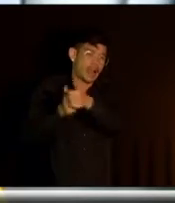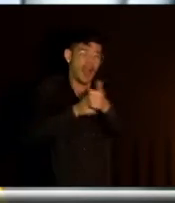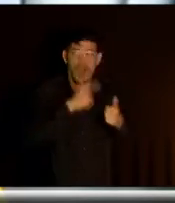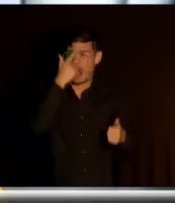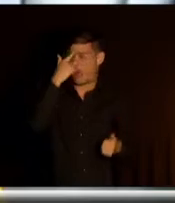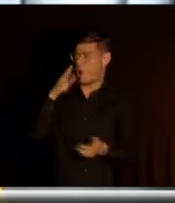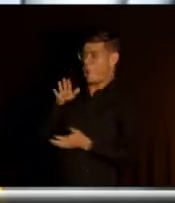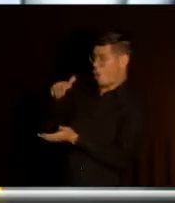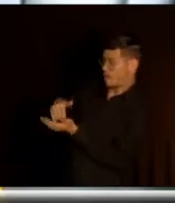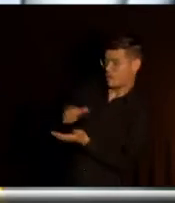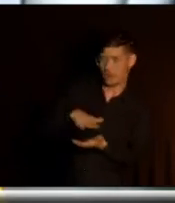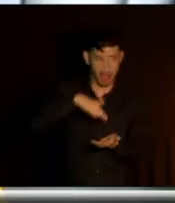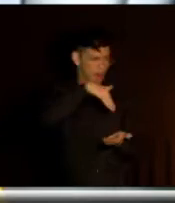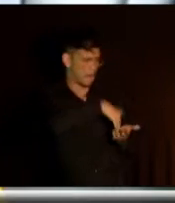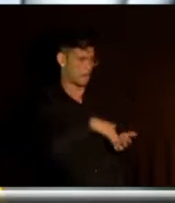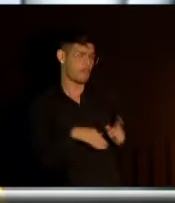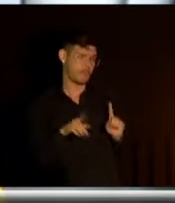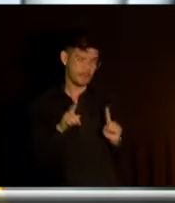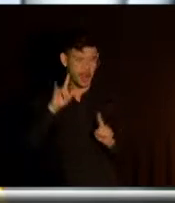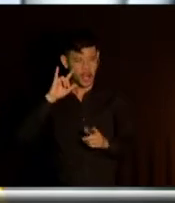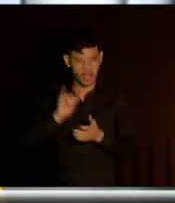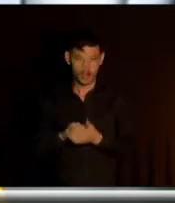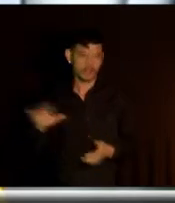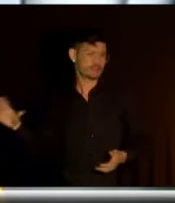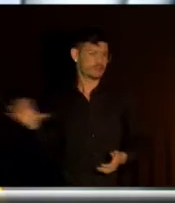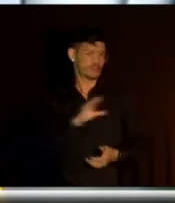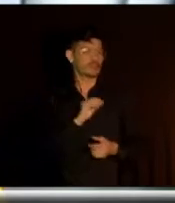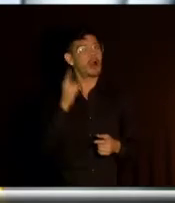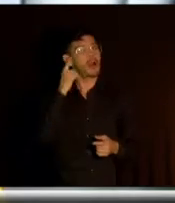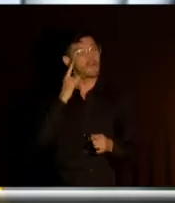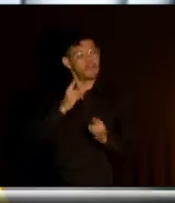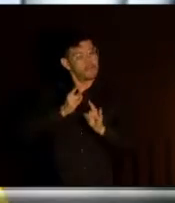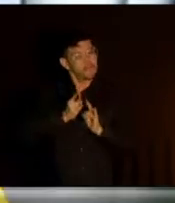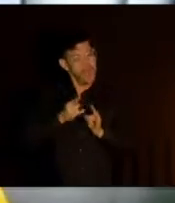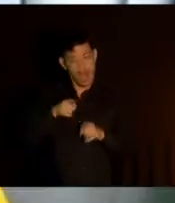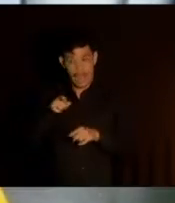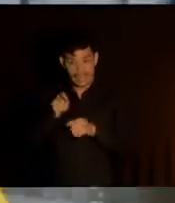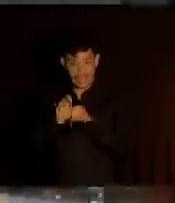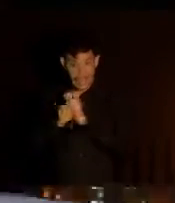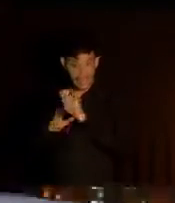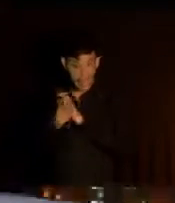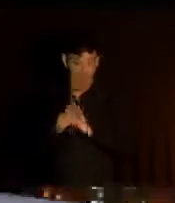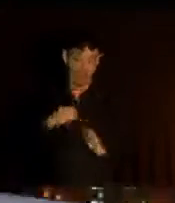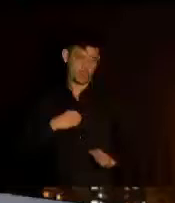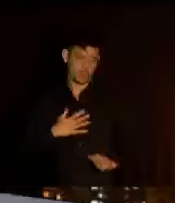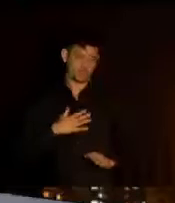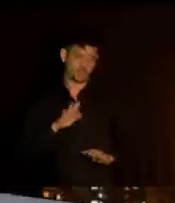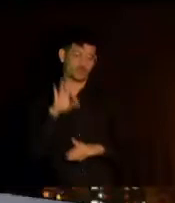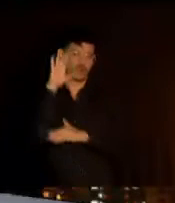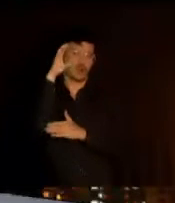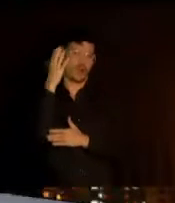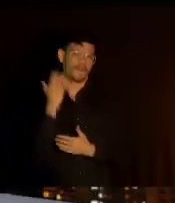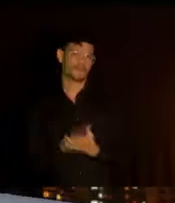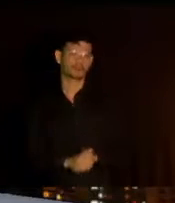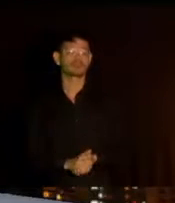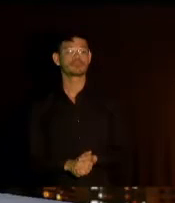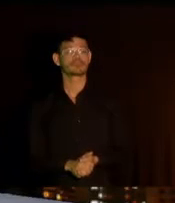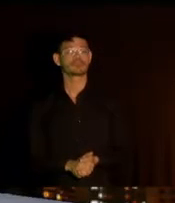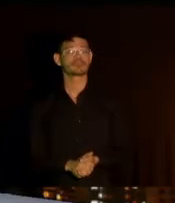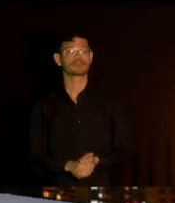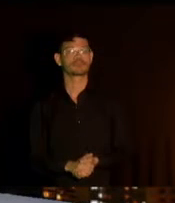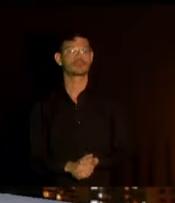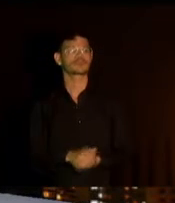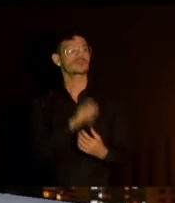todos pensamos que es una gran oportunidad para Colombia y para el crecimiento del sistema paralímpico. Dentro de esa socialización, Moisés, ¿cuáles son